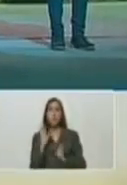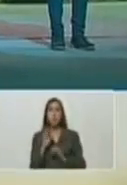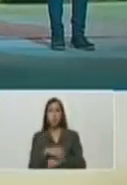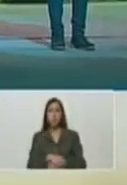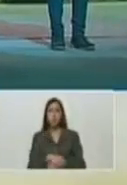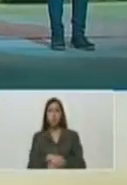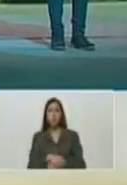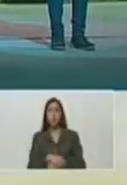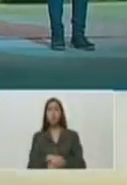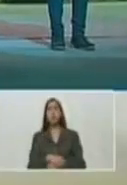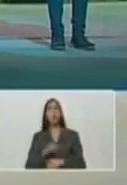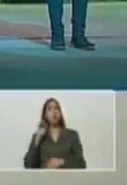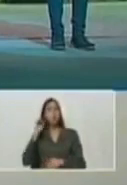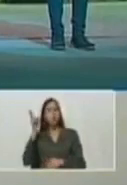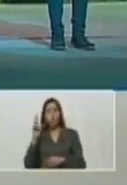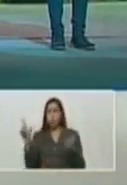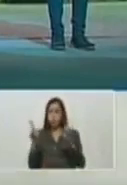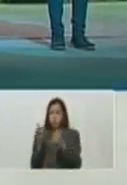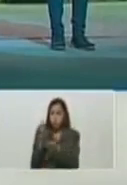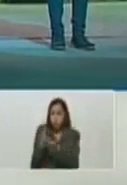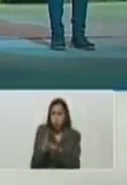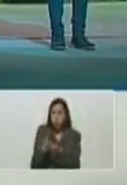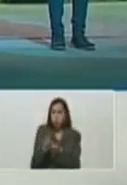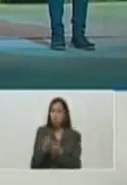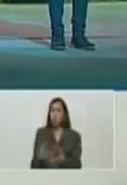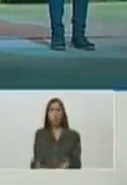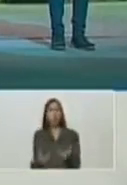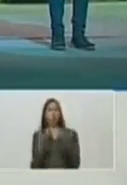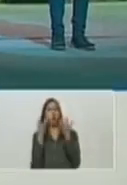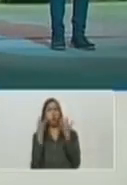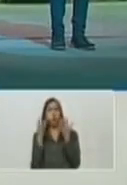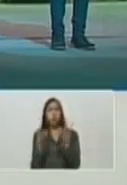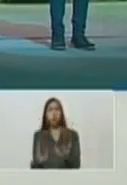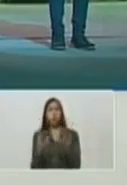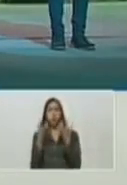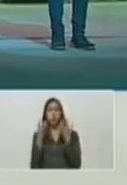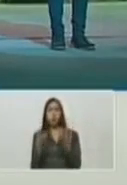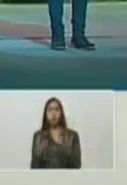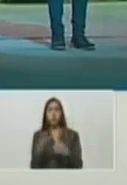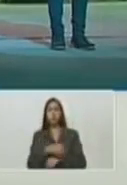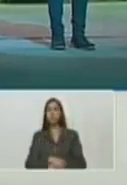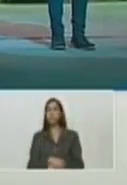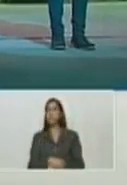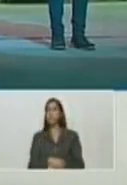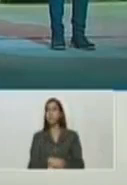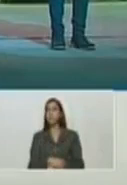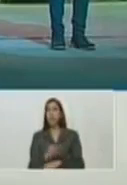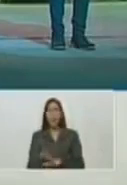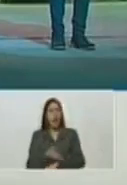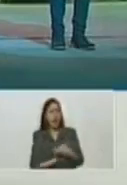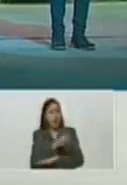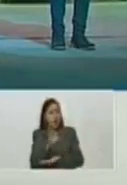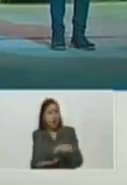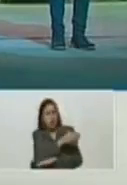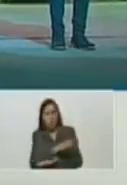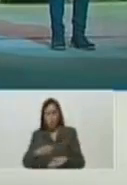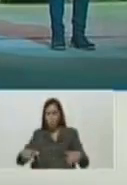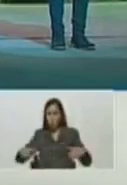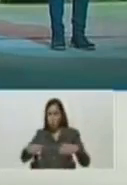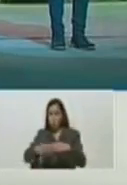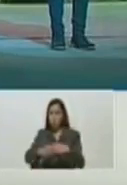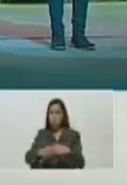vetado por las radios y televisores, y el estadio se ponía de bote en bote. Siempre tocaban antes los grupos,